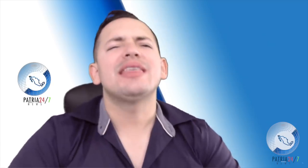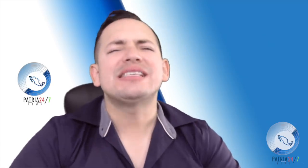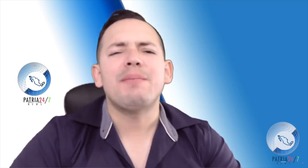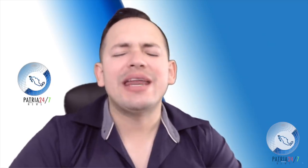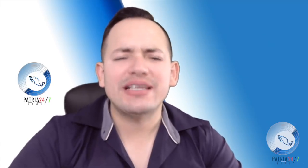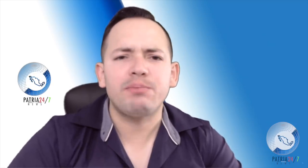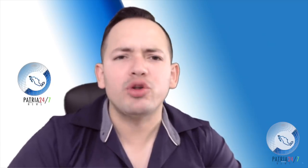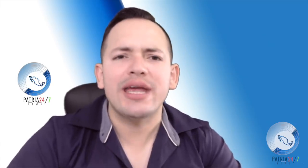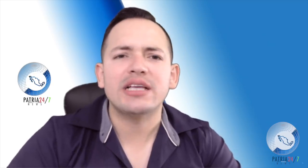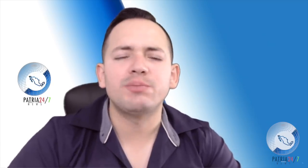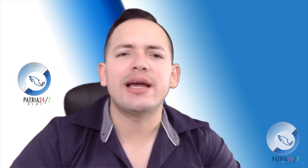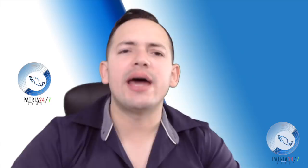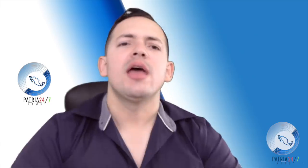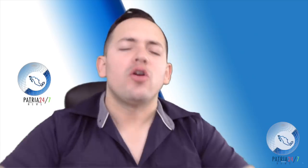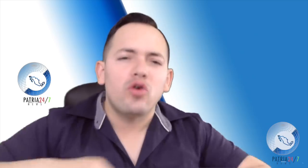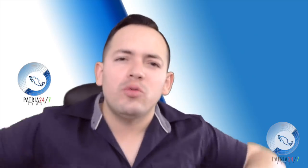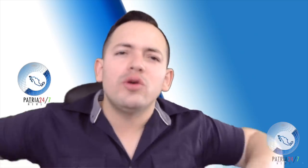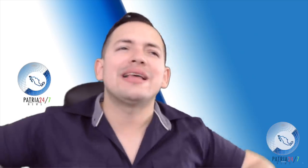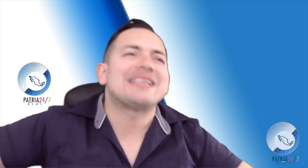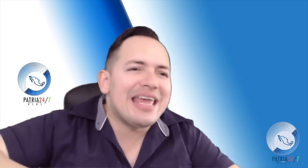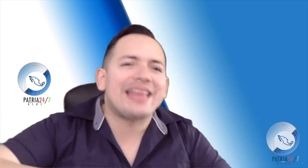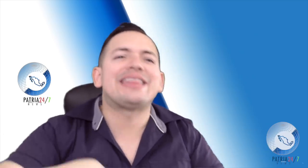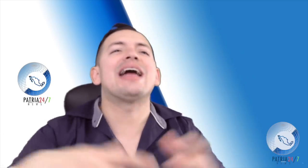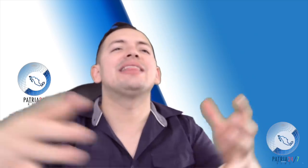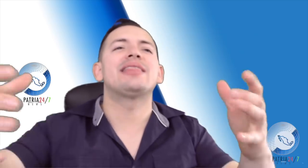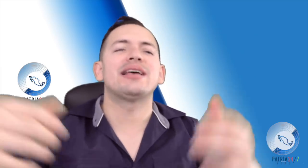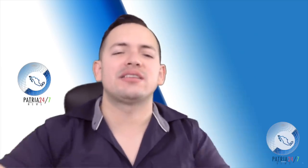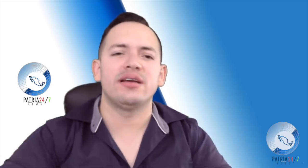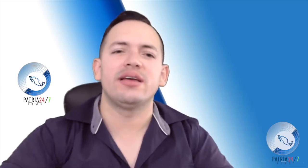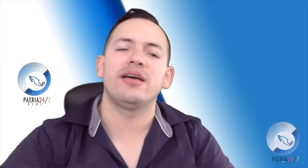y que de esa manera se podría explicar cómo salía